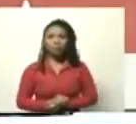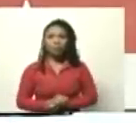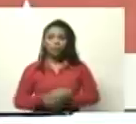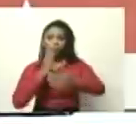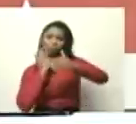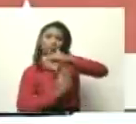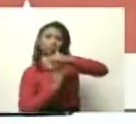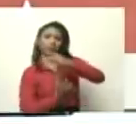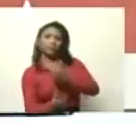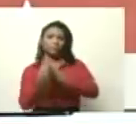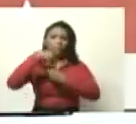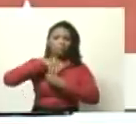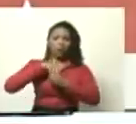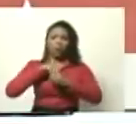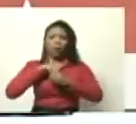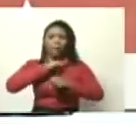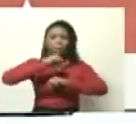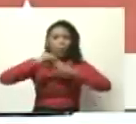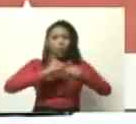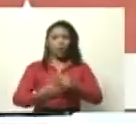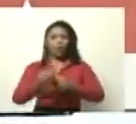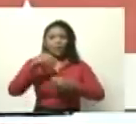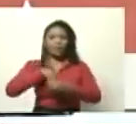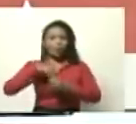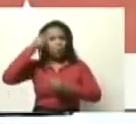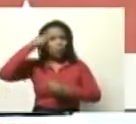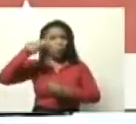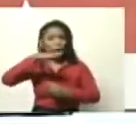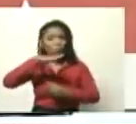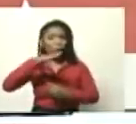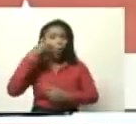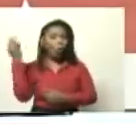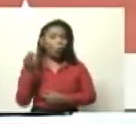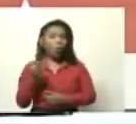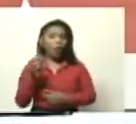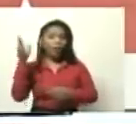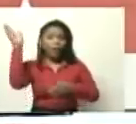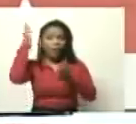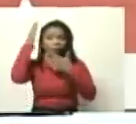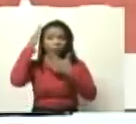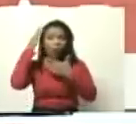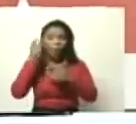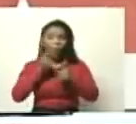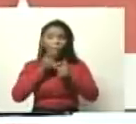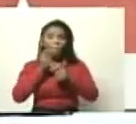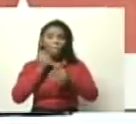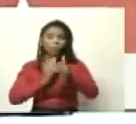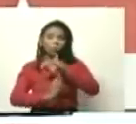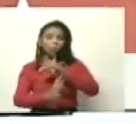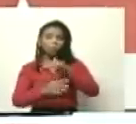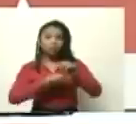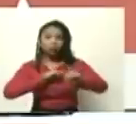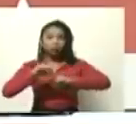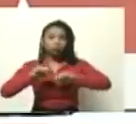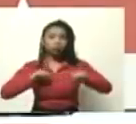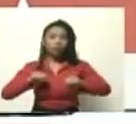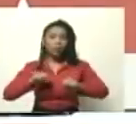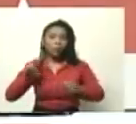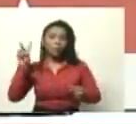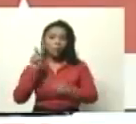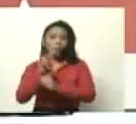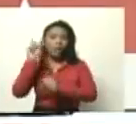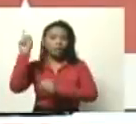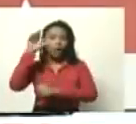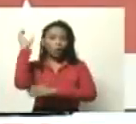migración interna, desplazamientos internos, los pueblos originarios, indígenas, desplazados por la violencia en